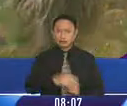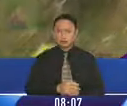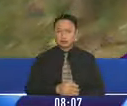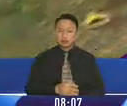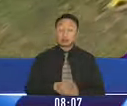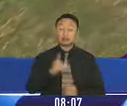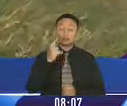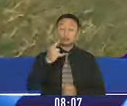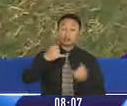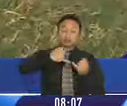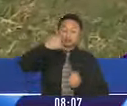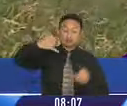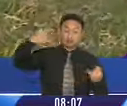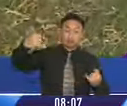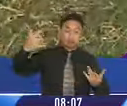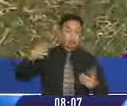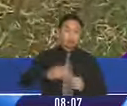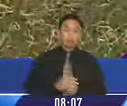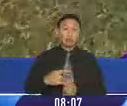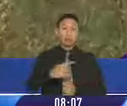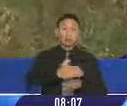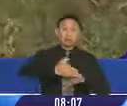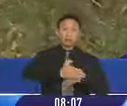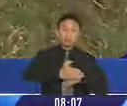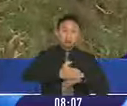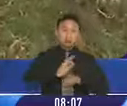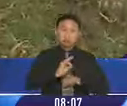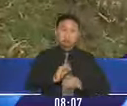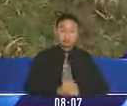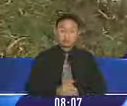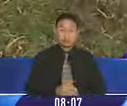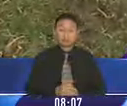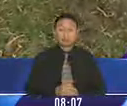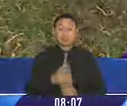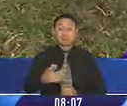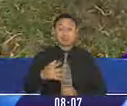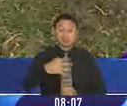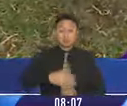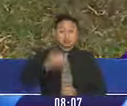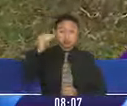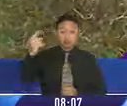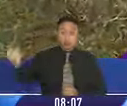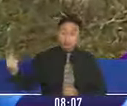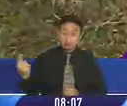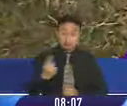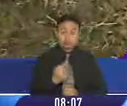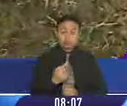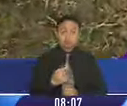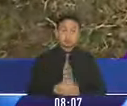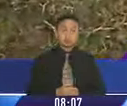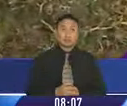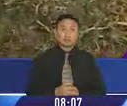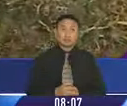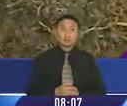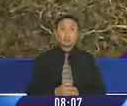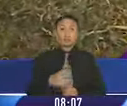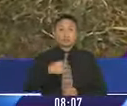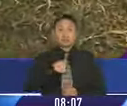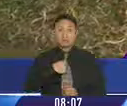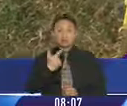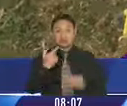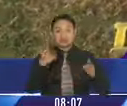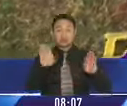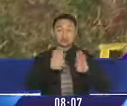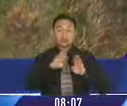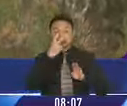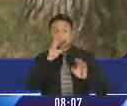las manos, pero el serrucho no, porque inclusive de lo que ya se retiró, se regresó algo más, se le quedó ahí. Pero yo como ya cerré la puerta ya no